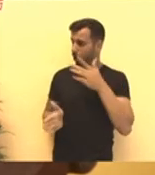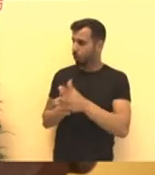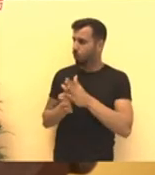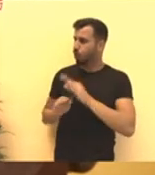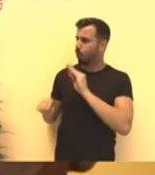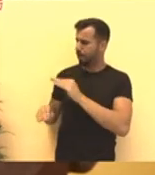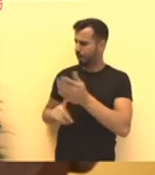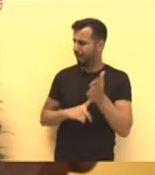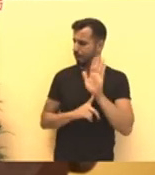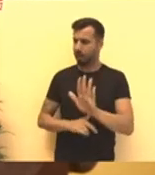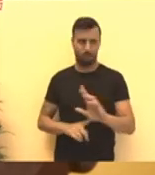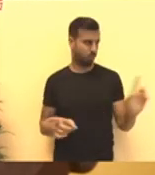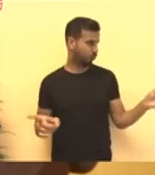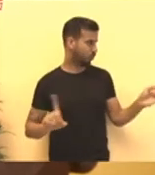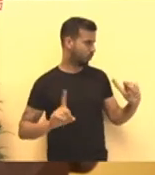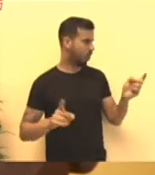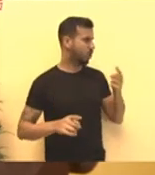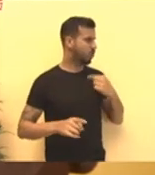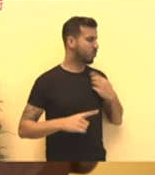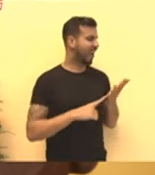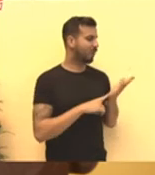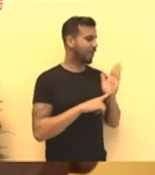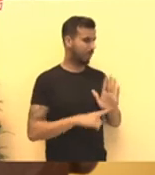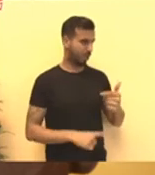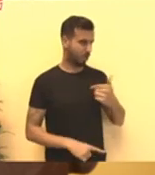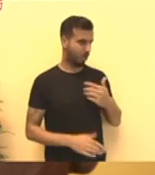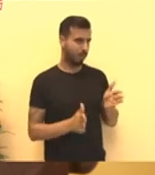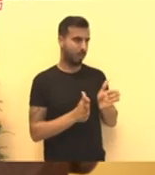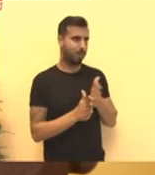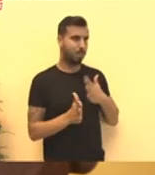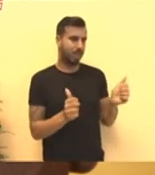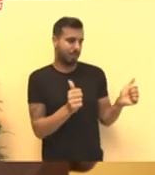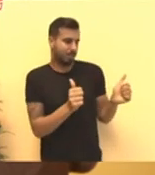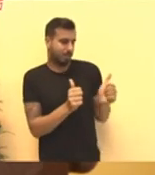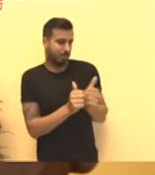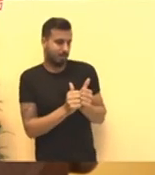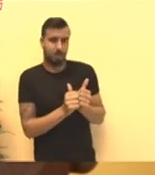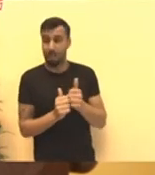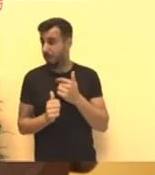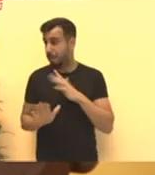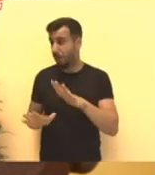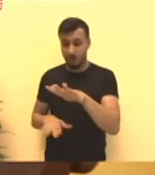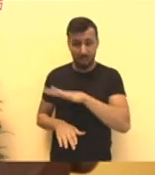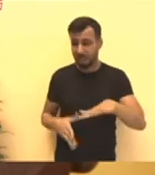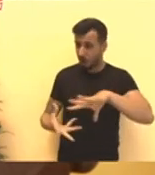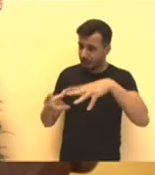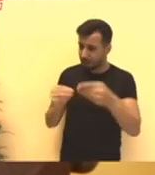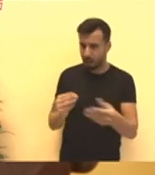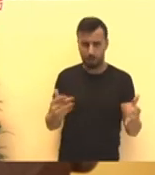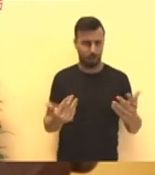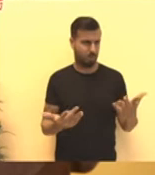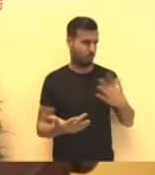digo, no, la voy a presentar yo. Pero es que el sitio no está adaptado. Digo, pero ustedes han organizado un